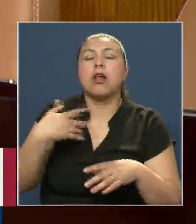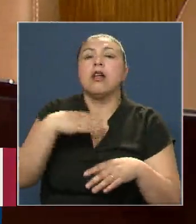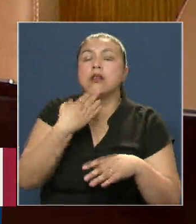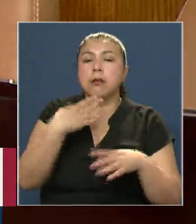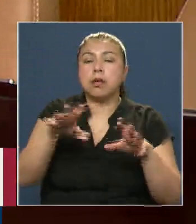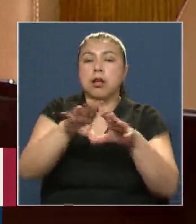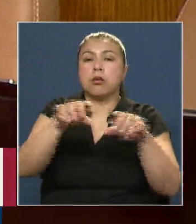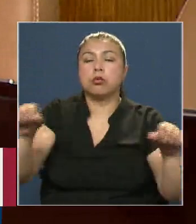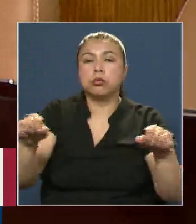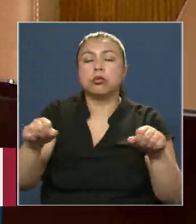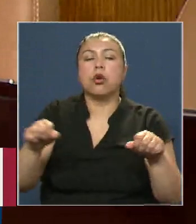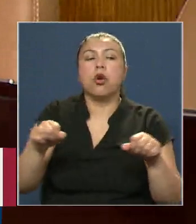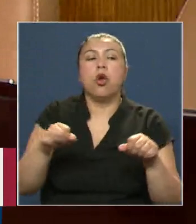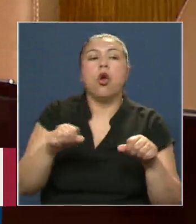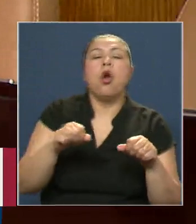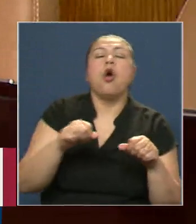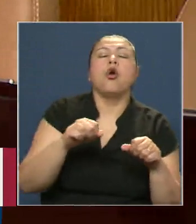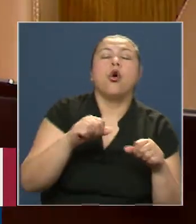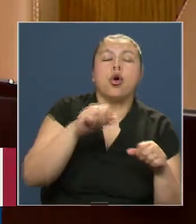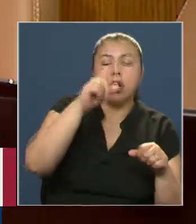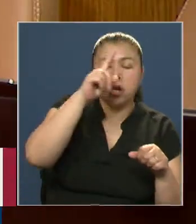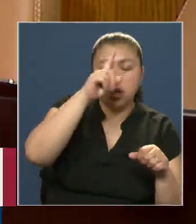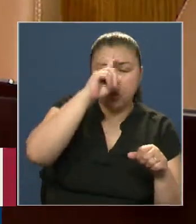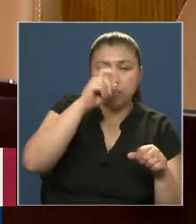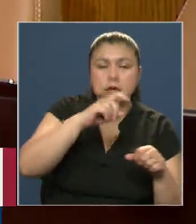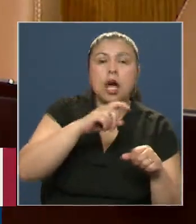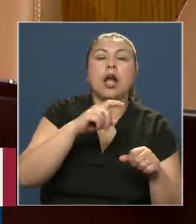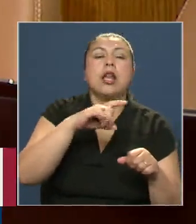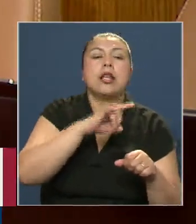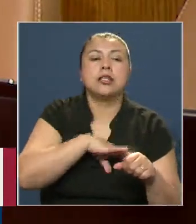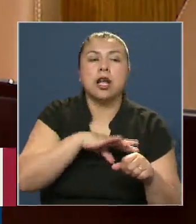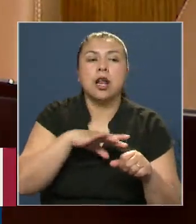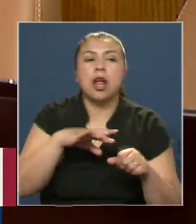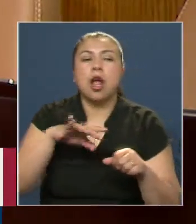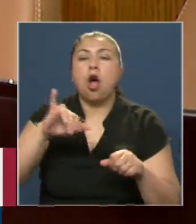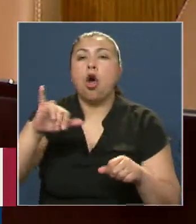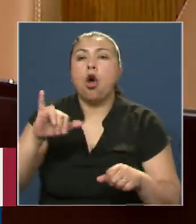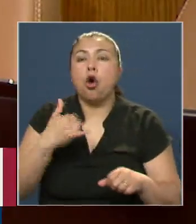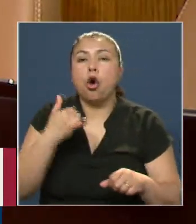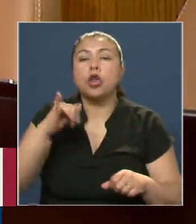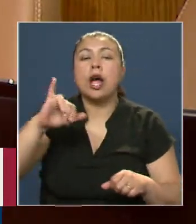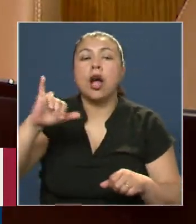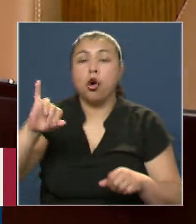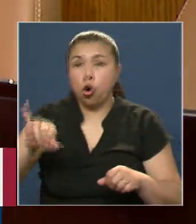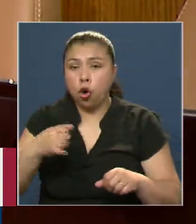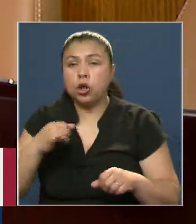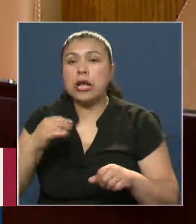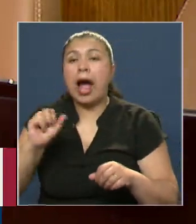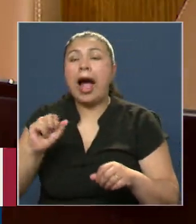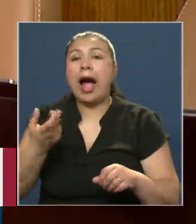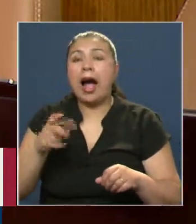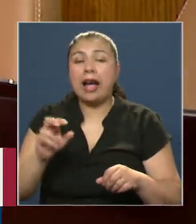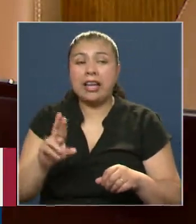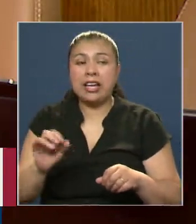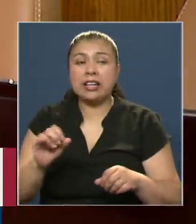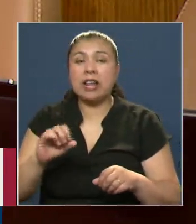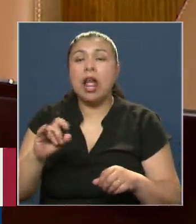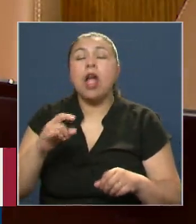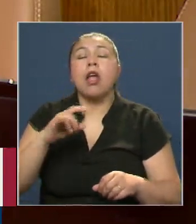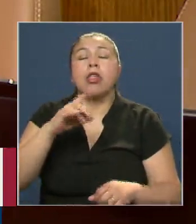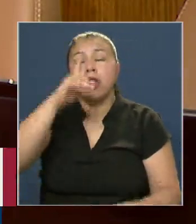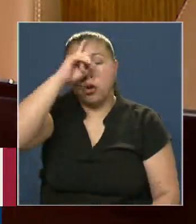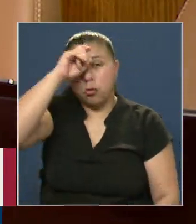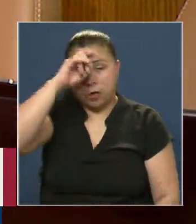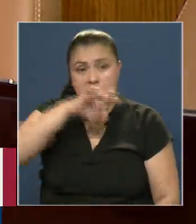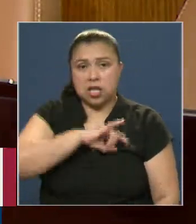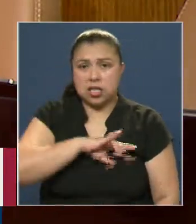Hospital Clínico de la Universidad de Chile, del Hospital JJ Aguirre, perteneciente a la Universidad de Chile, que por lo demás es un